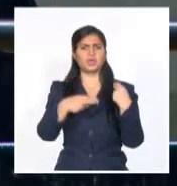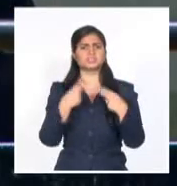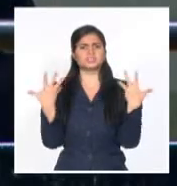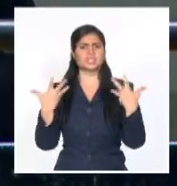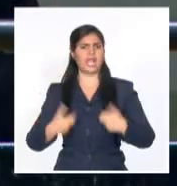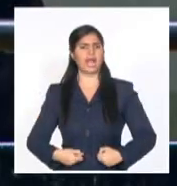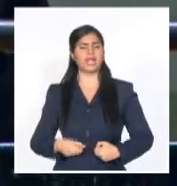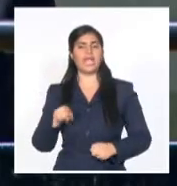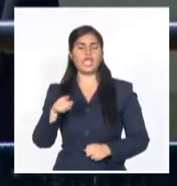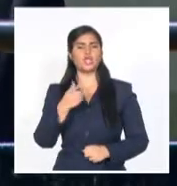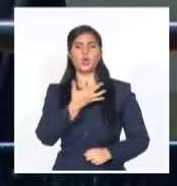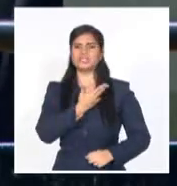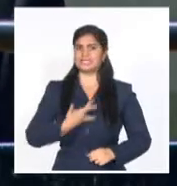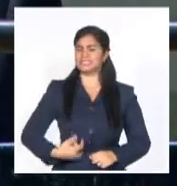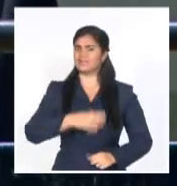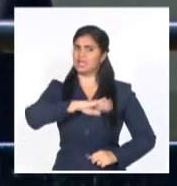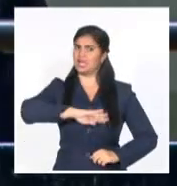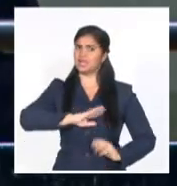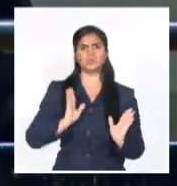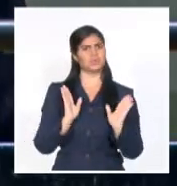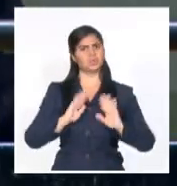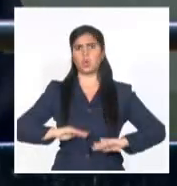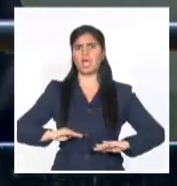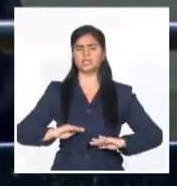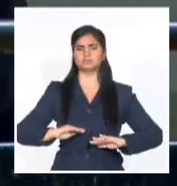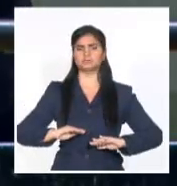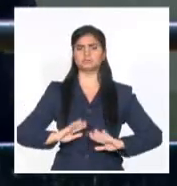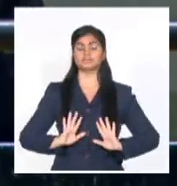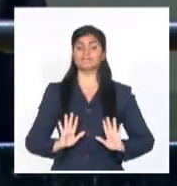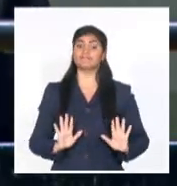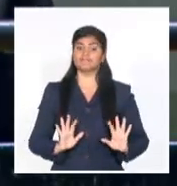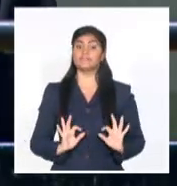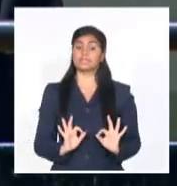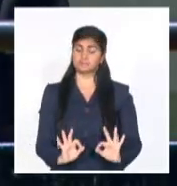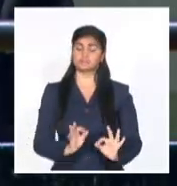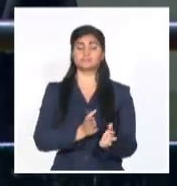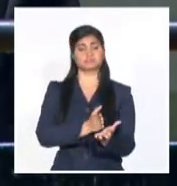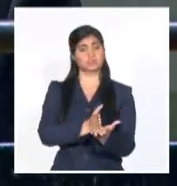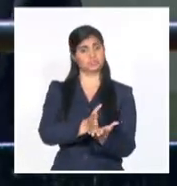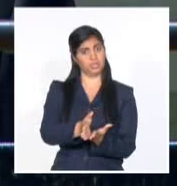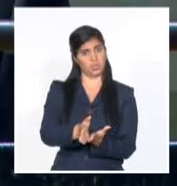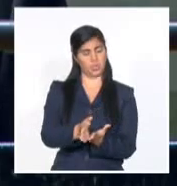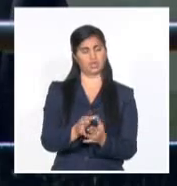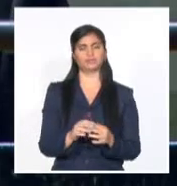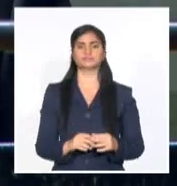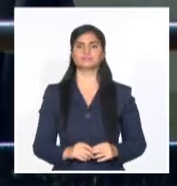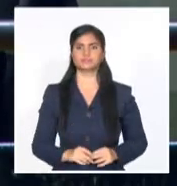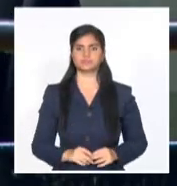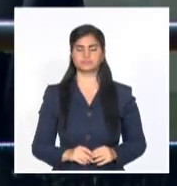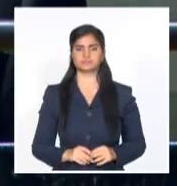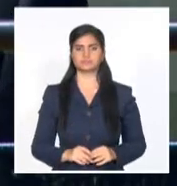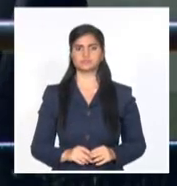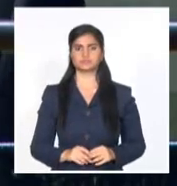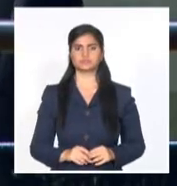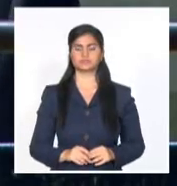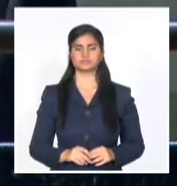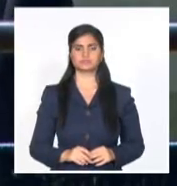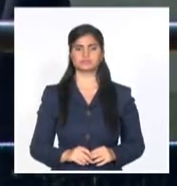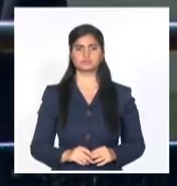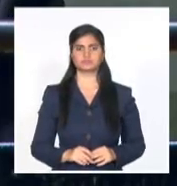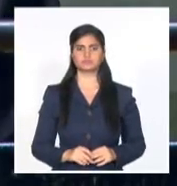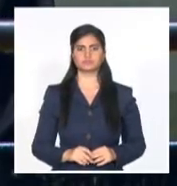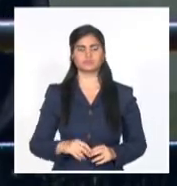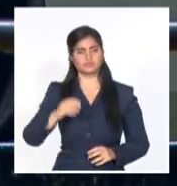dispone además de evidencia de las maniobras de agencias del gobierno de los Estados